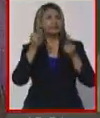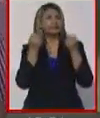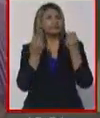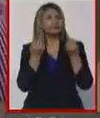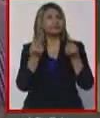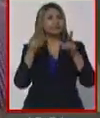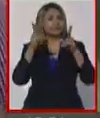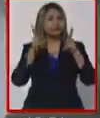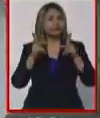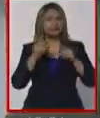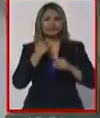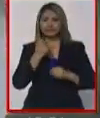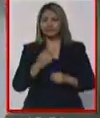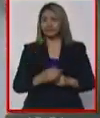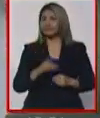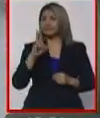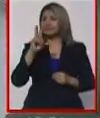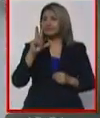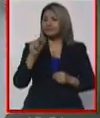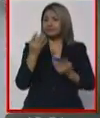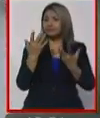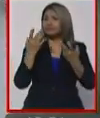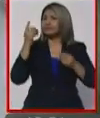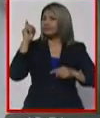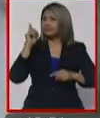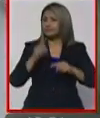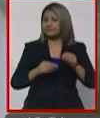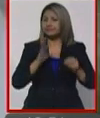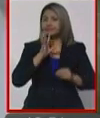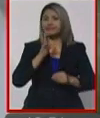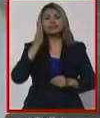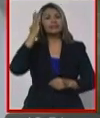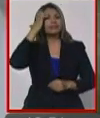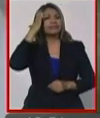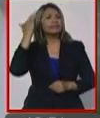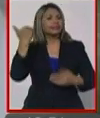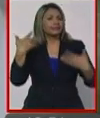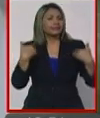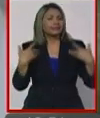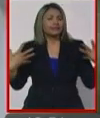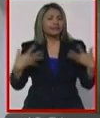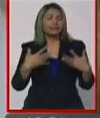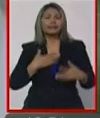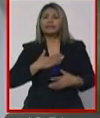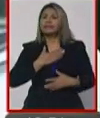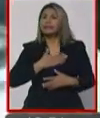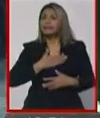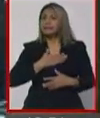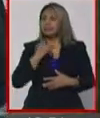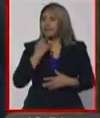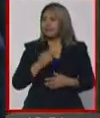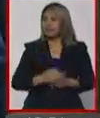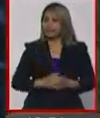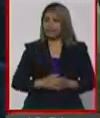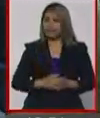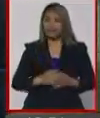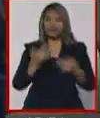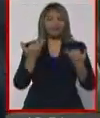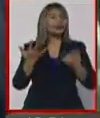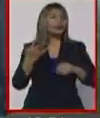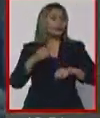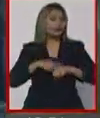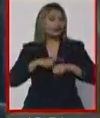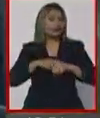que hay por ahí y que no se animan a denunciar simplemente por miedo. Por favor, compañeros, compañeras, es